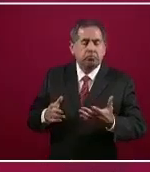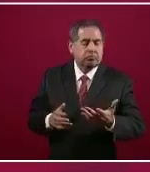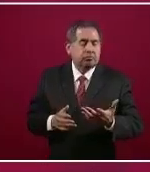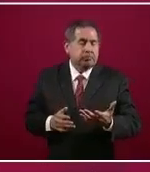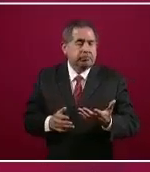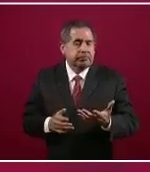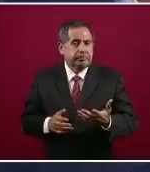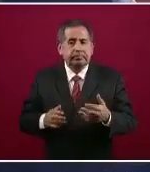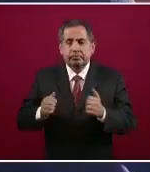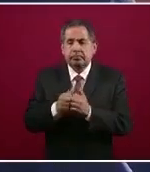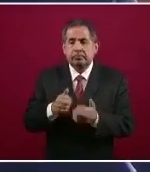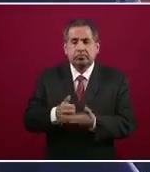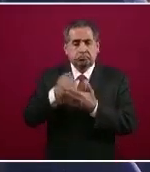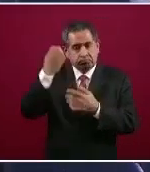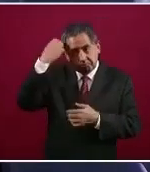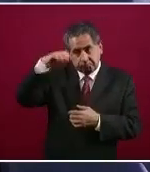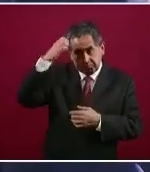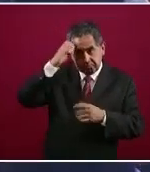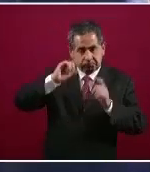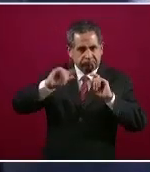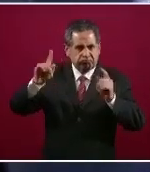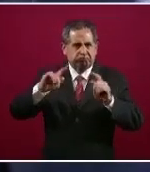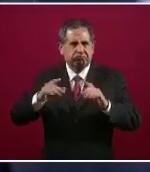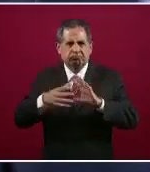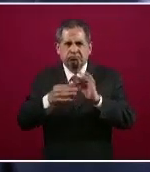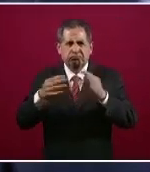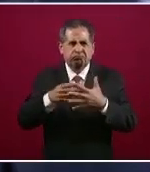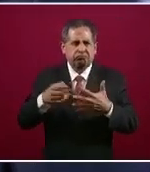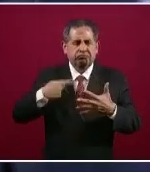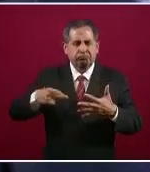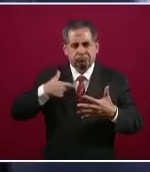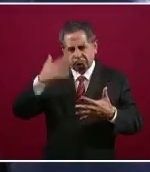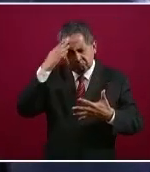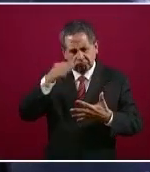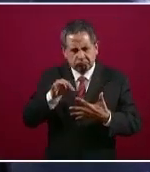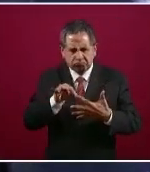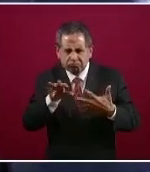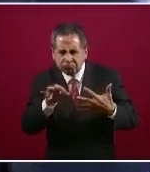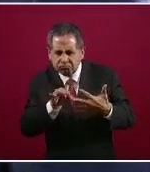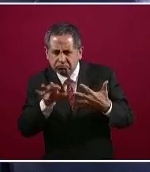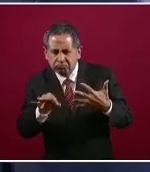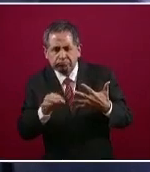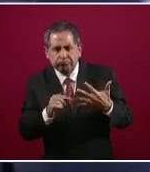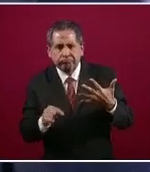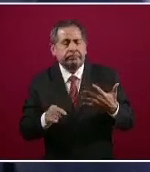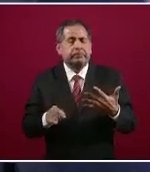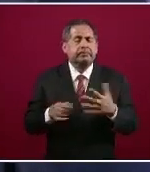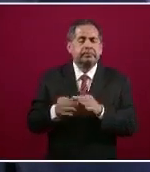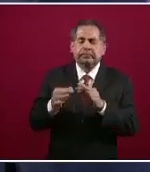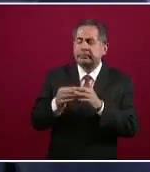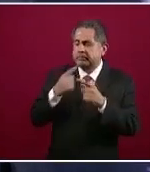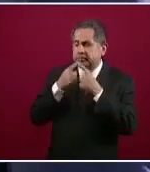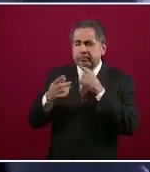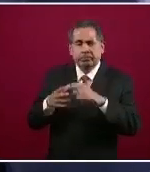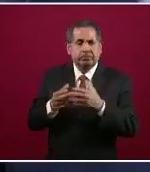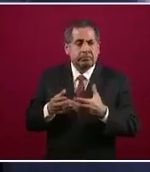con la participación de expertos, pedagogos, especialistas en materia educativa, con los